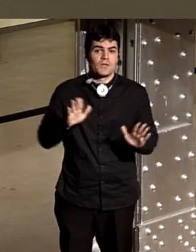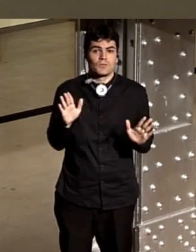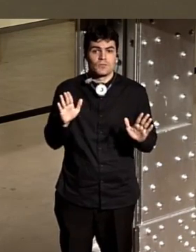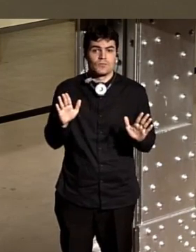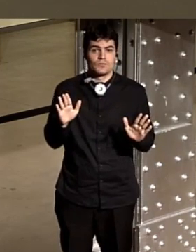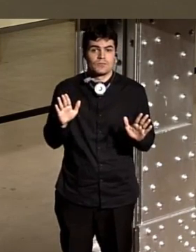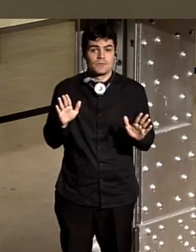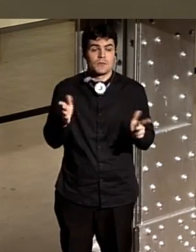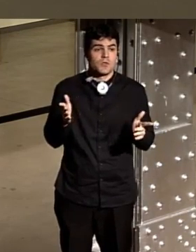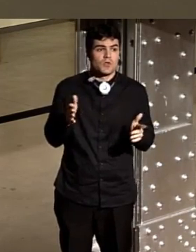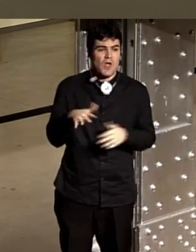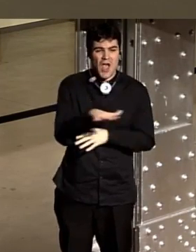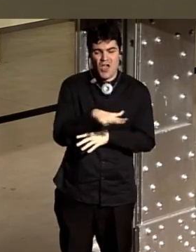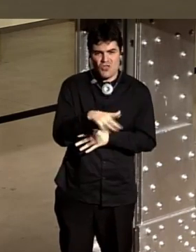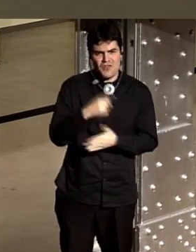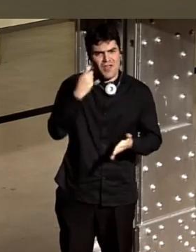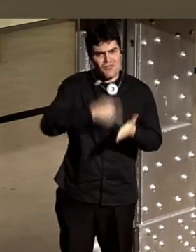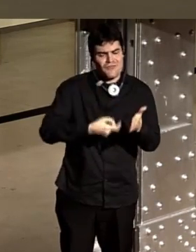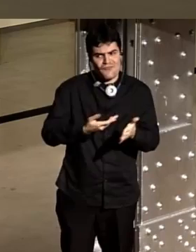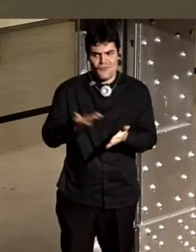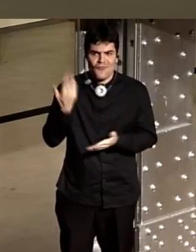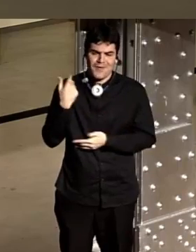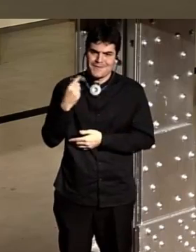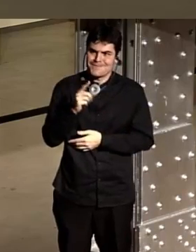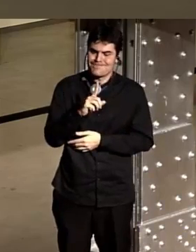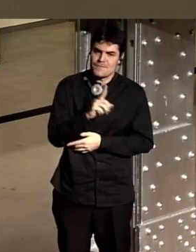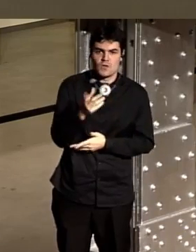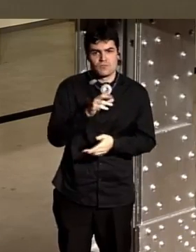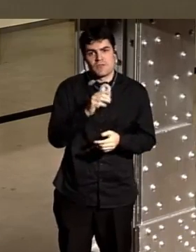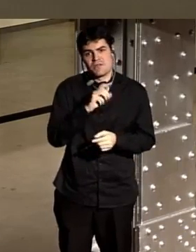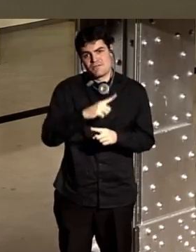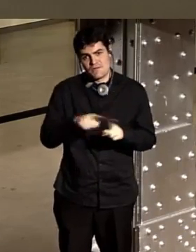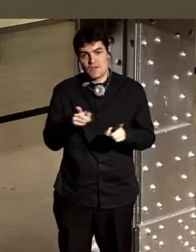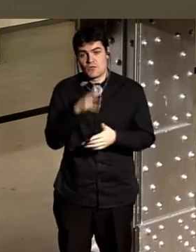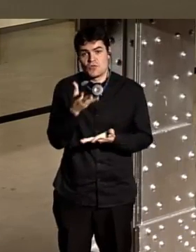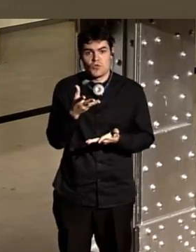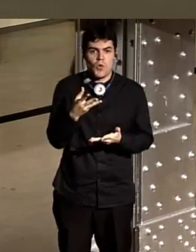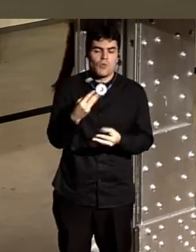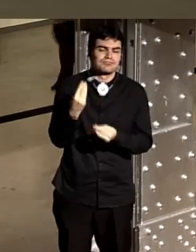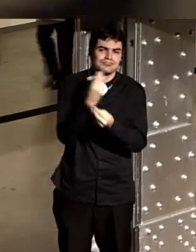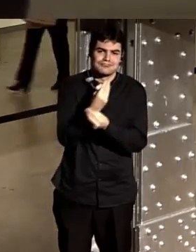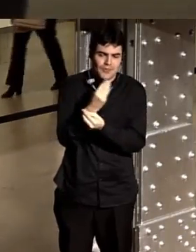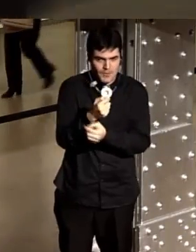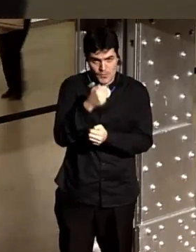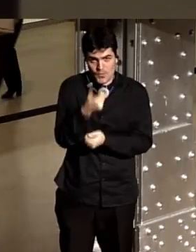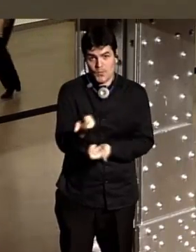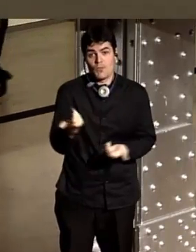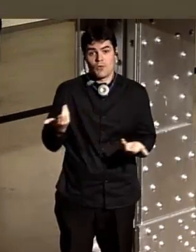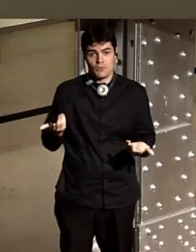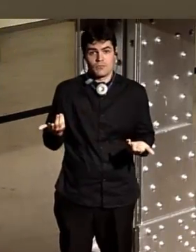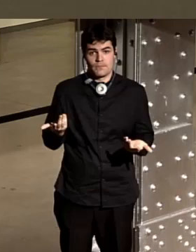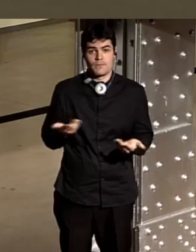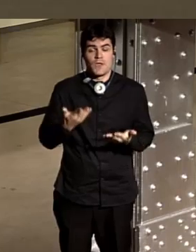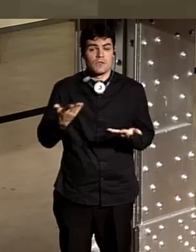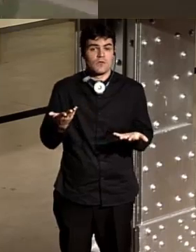no en lugares tan duros como antes, que me tendría que cuidar un poco. Entonces